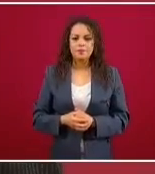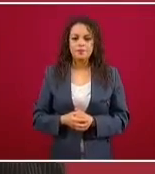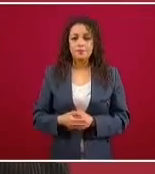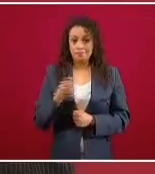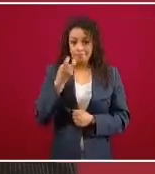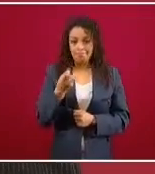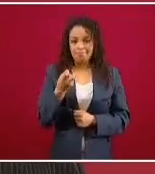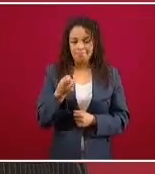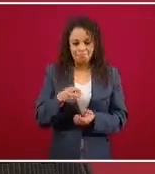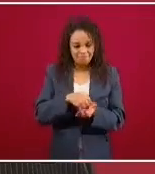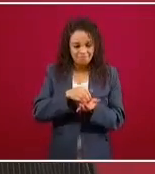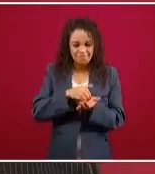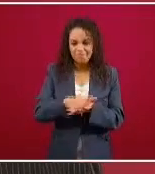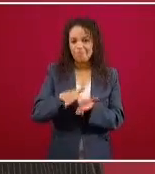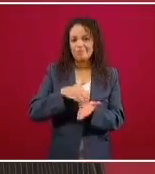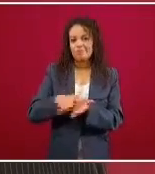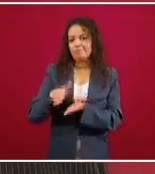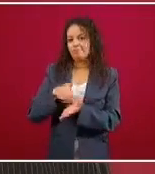desterrar la corrupción.